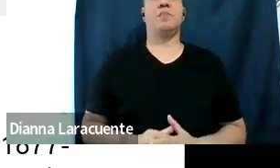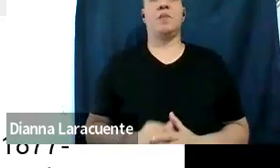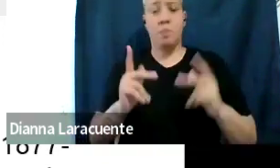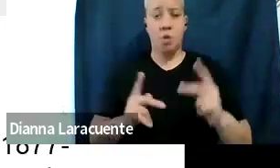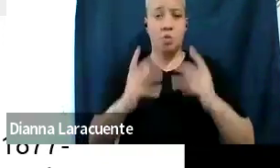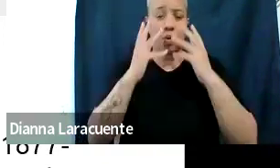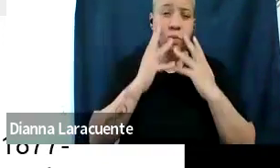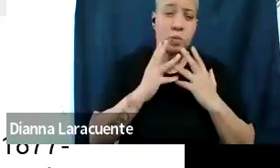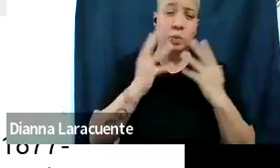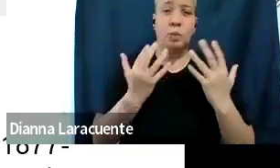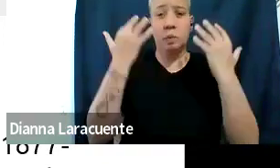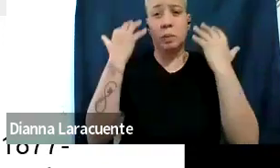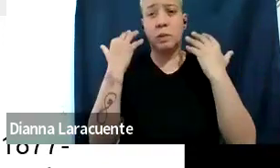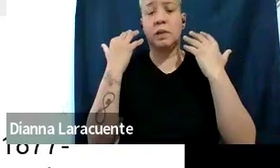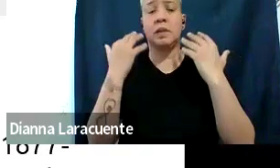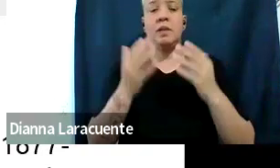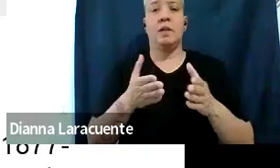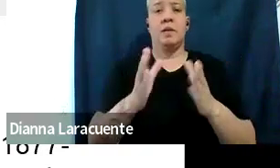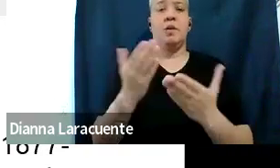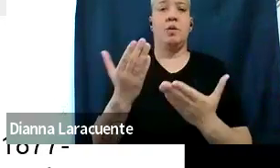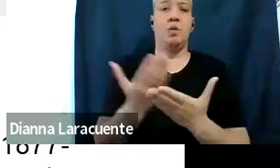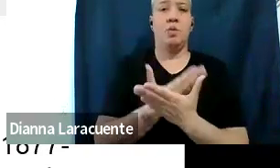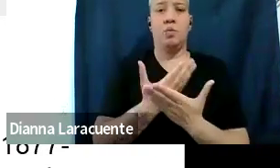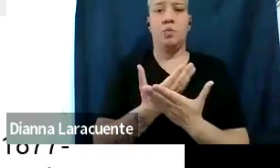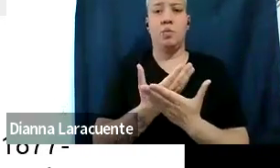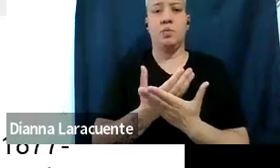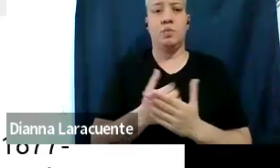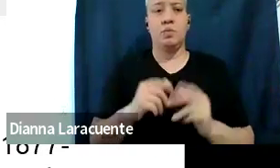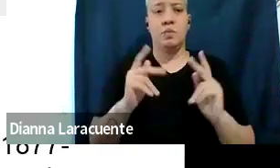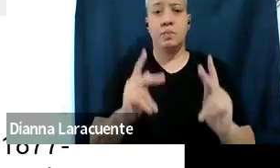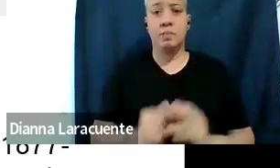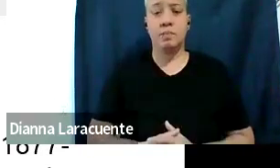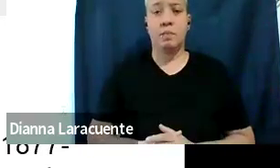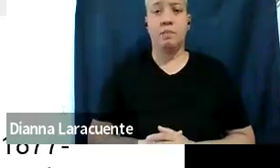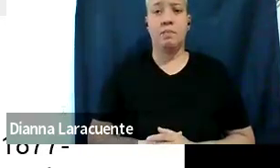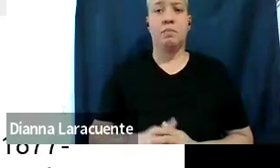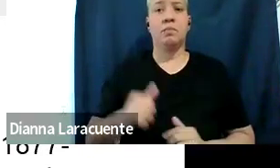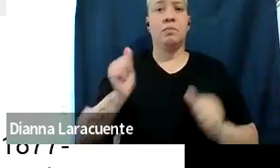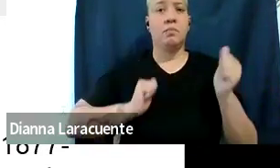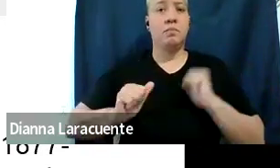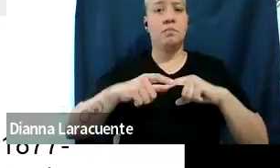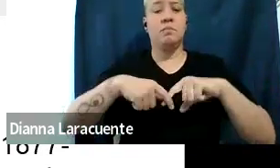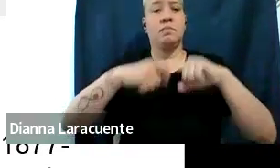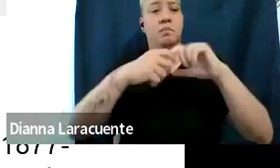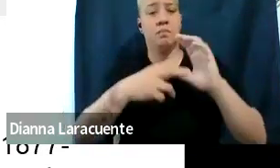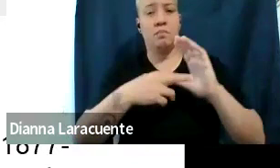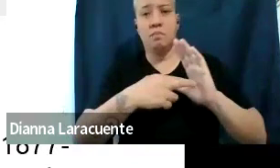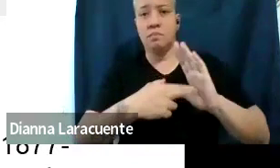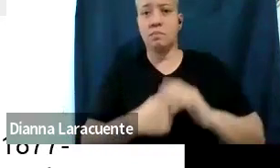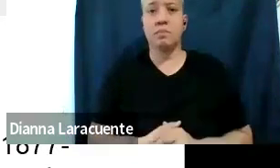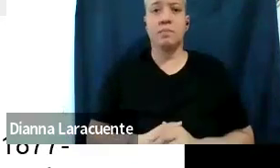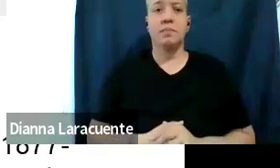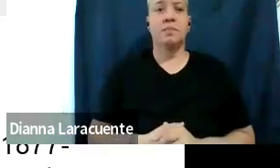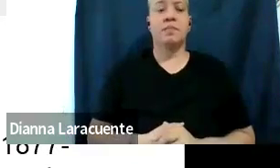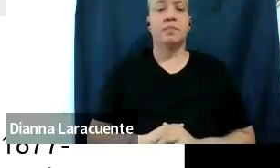y abrumadas por las calles en busca de la nueva desoladora. Los teatros suspendieron sus representaciones y circuló por